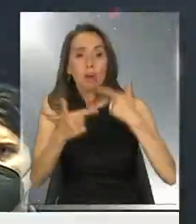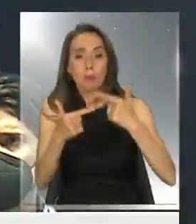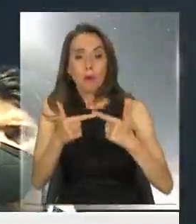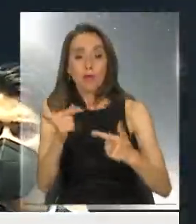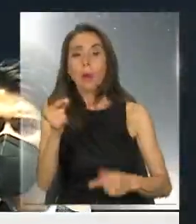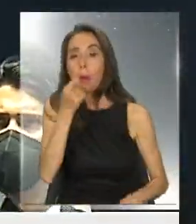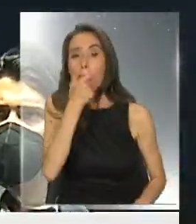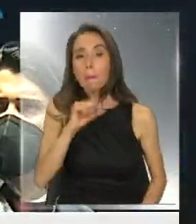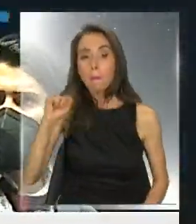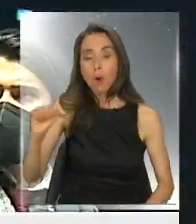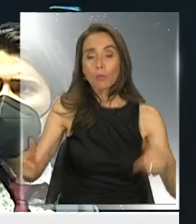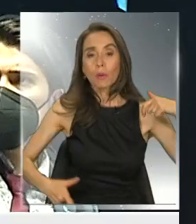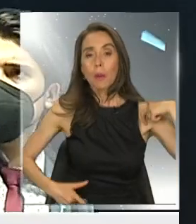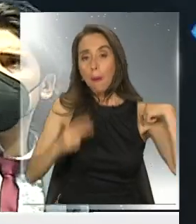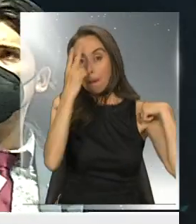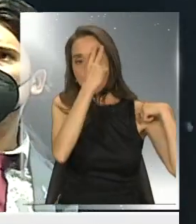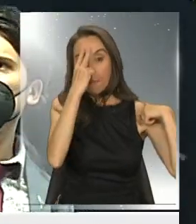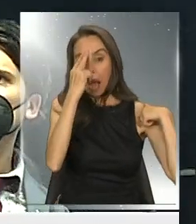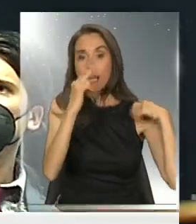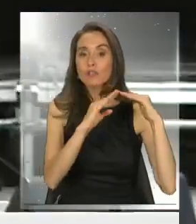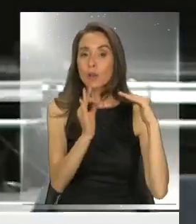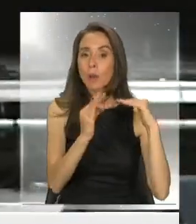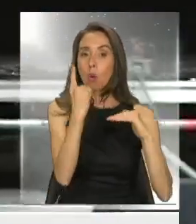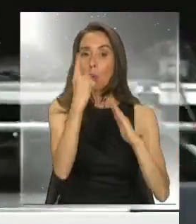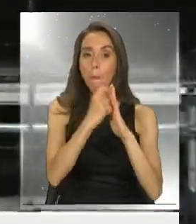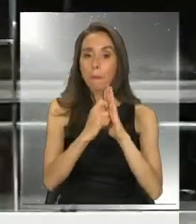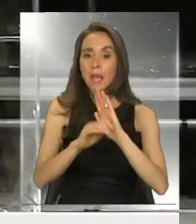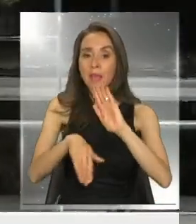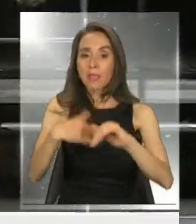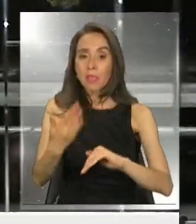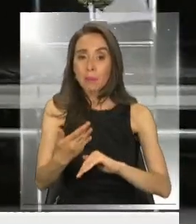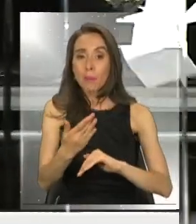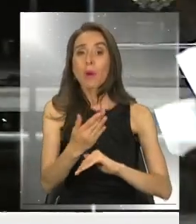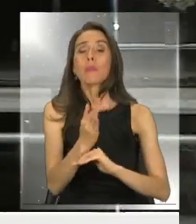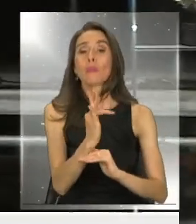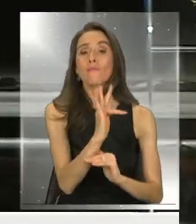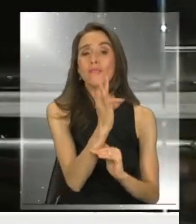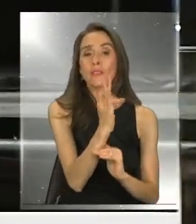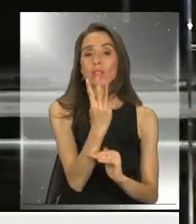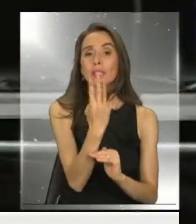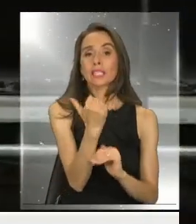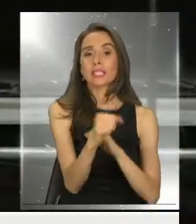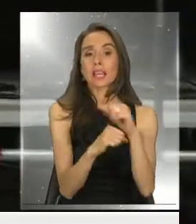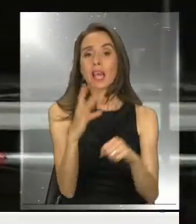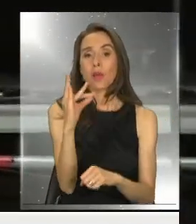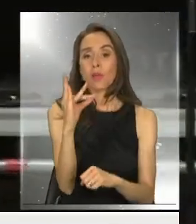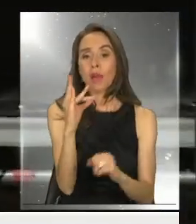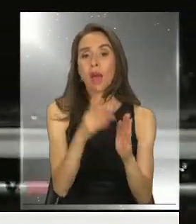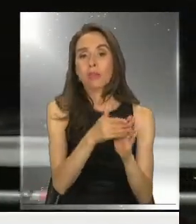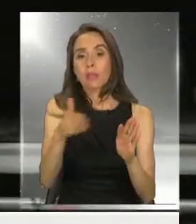marzo, un mes después de haber cumplido los 36 años de edad.